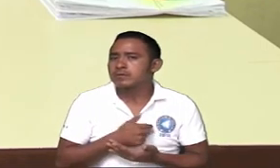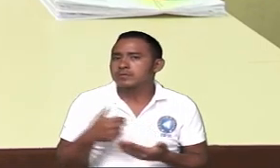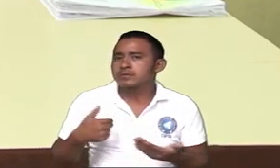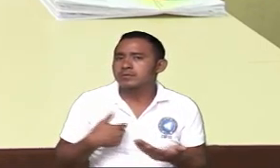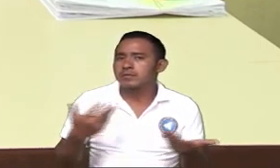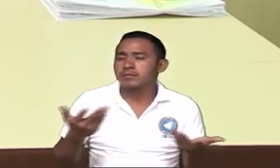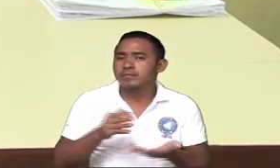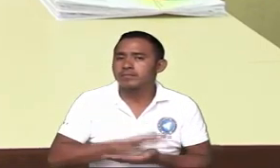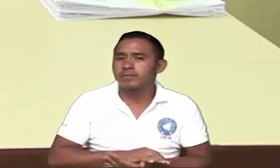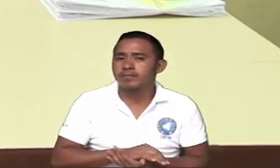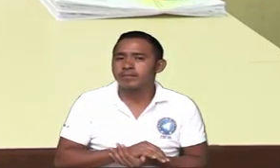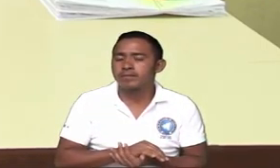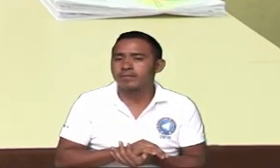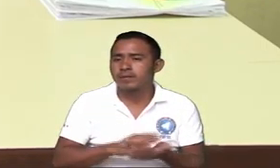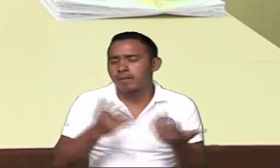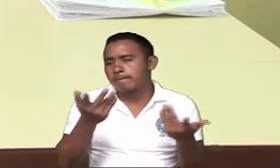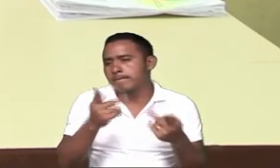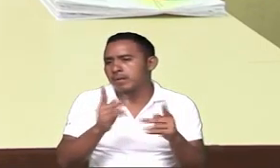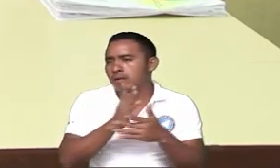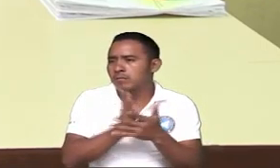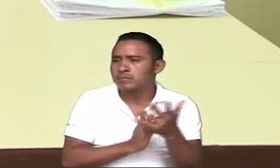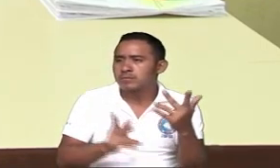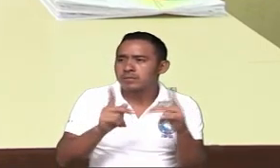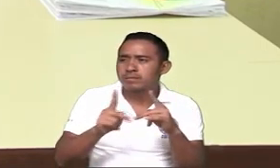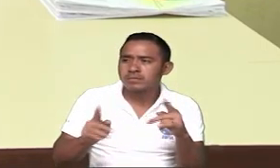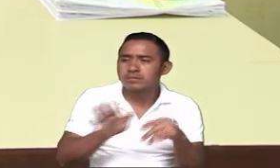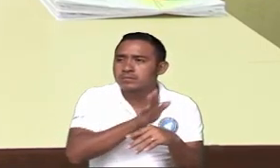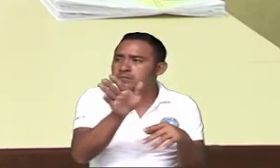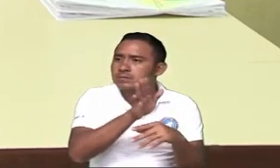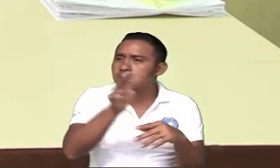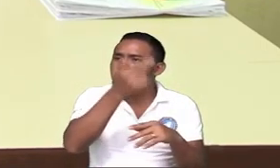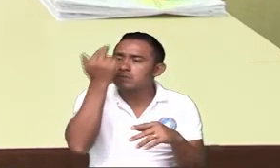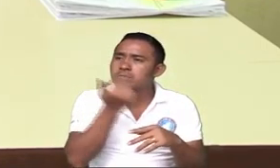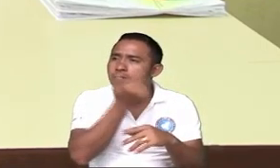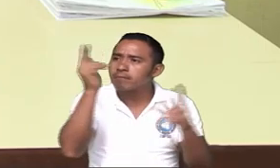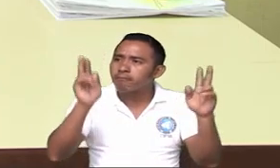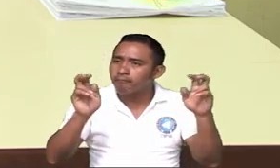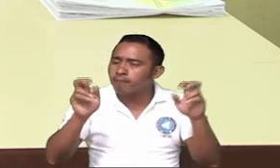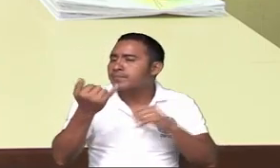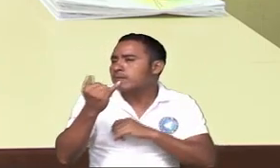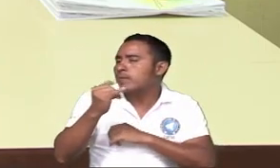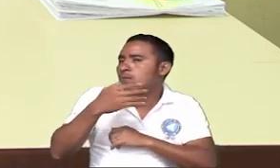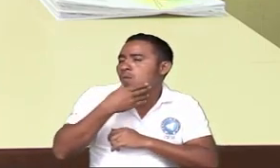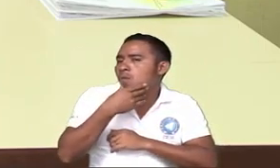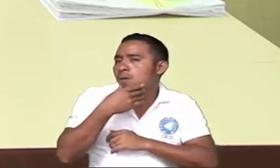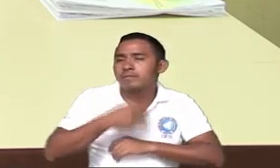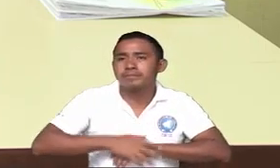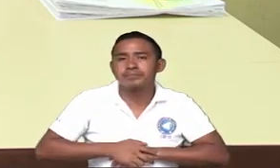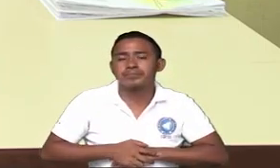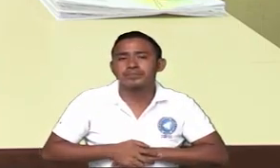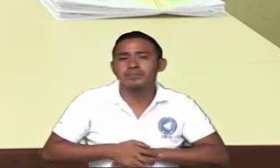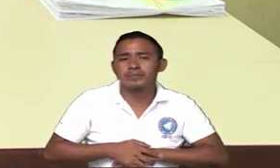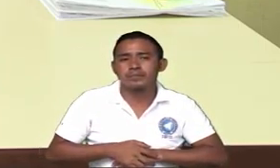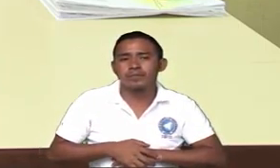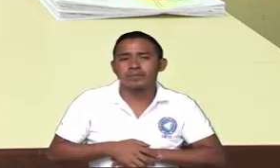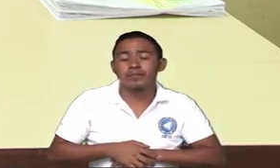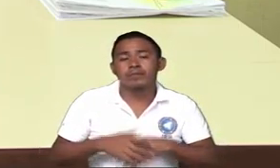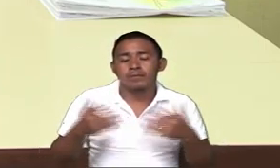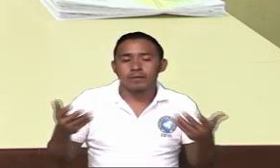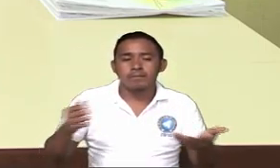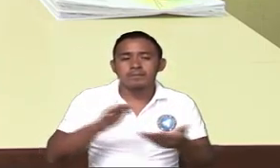más, pero no creo que algunas personas vayan a consulta por este tema, ¿o sí? ¿O me equivoco? Bueno,